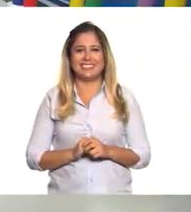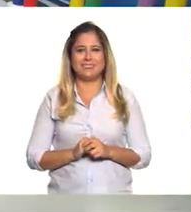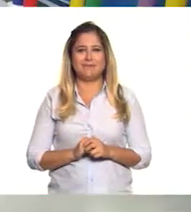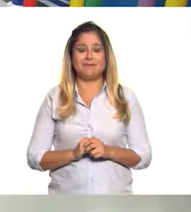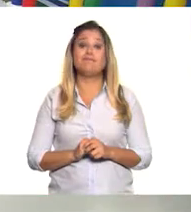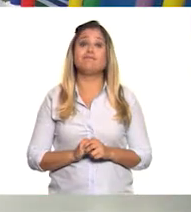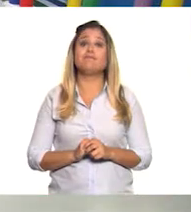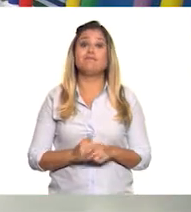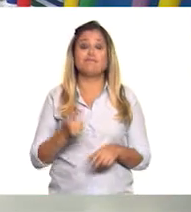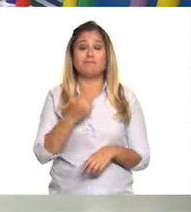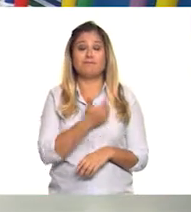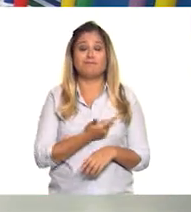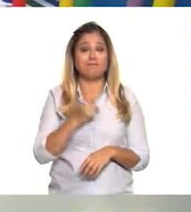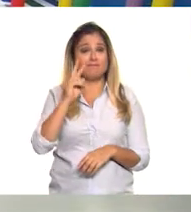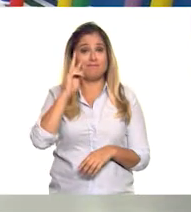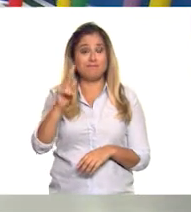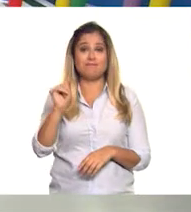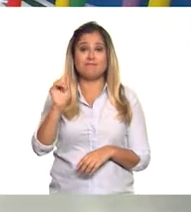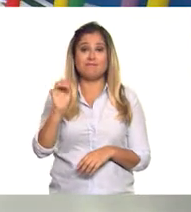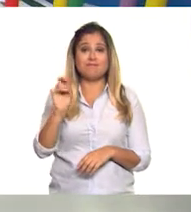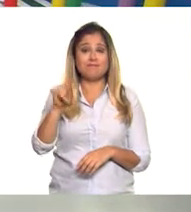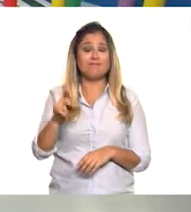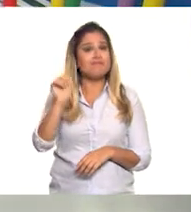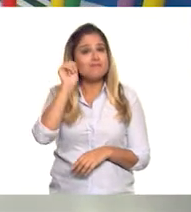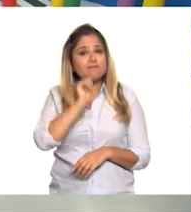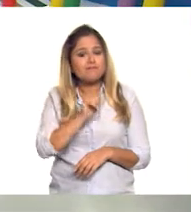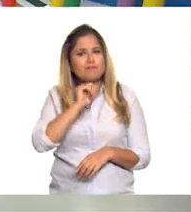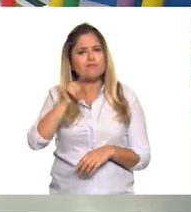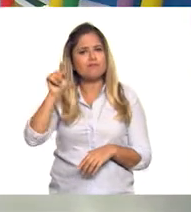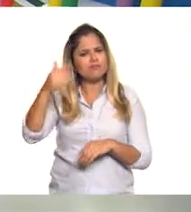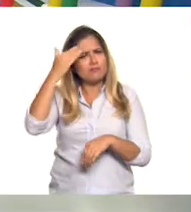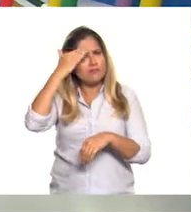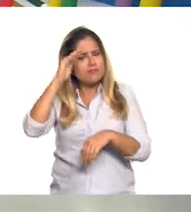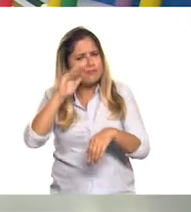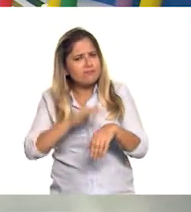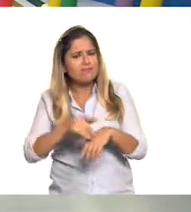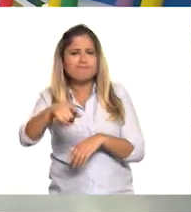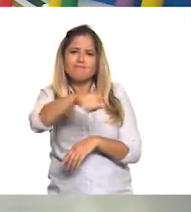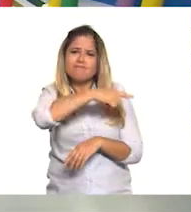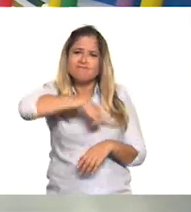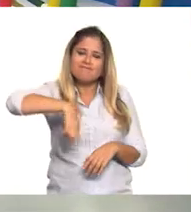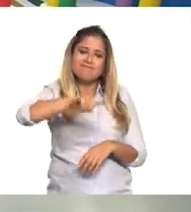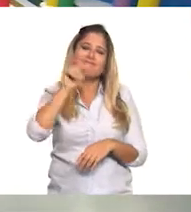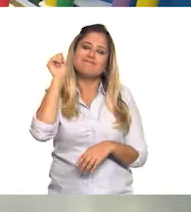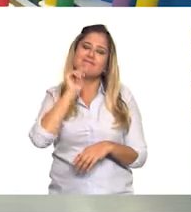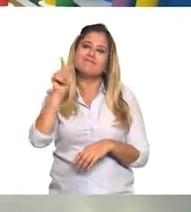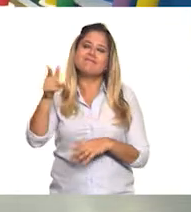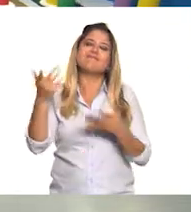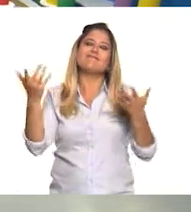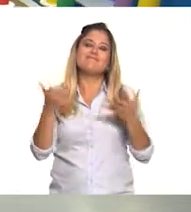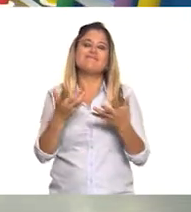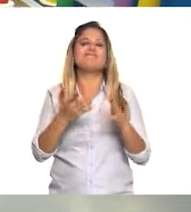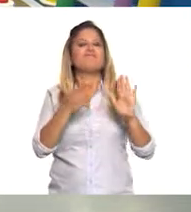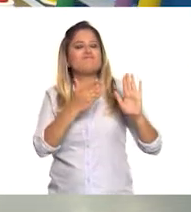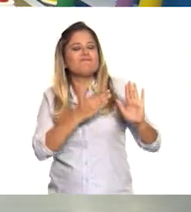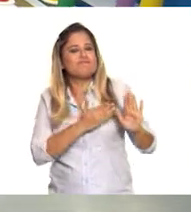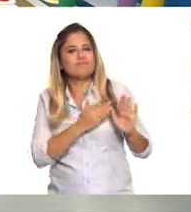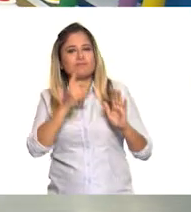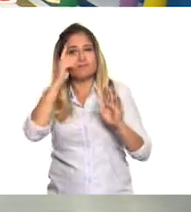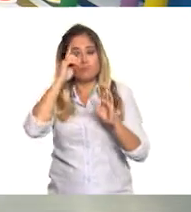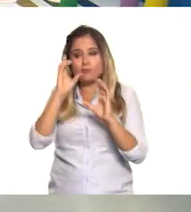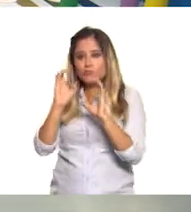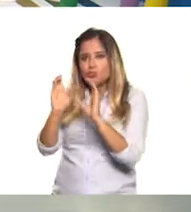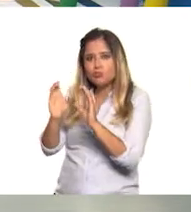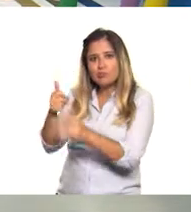¡Qué gusto ver a Ton! Que nos tenga siempre presentes y, sobre todo, que esté tan comprometido con cuidar a su